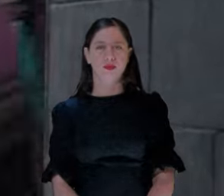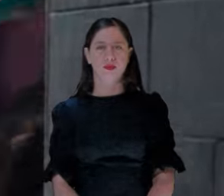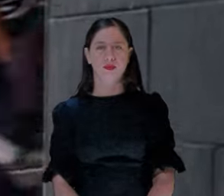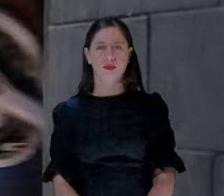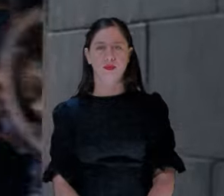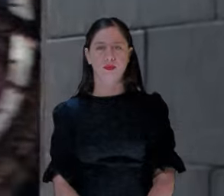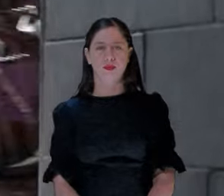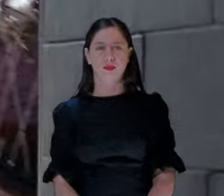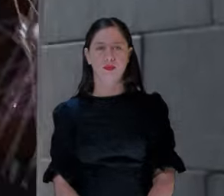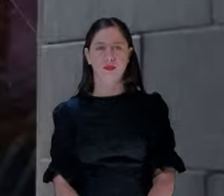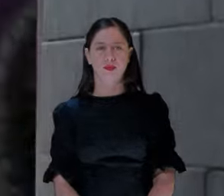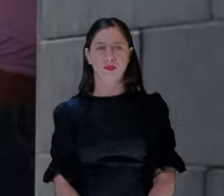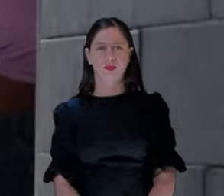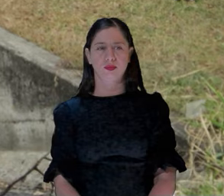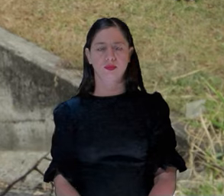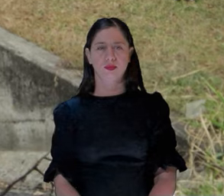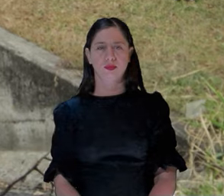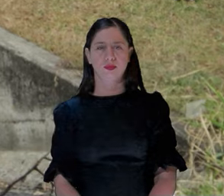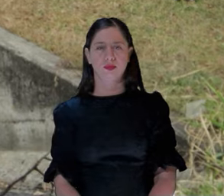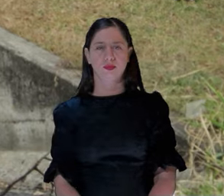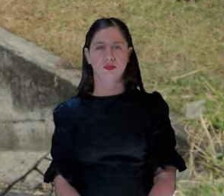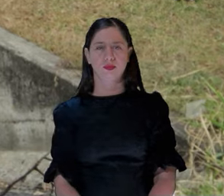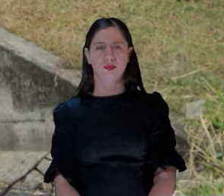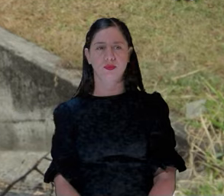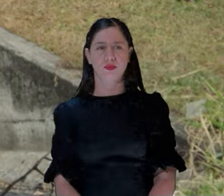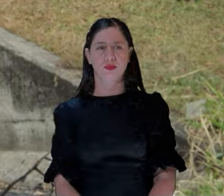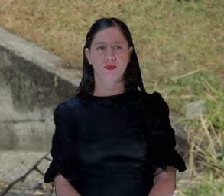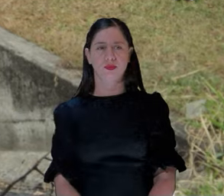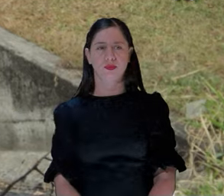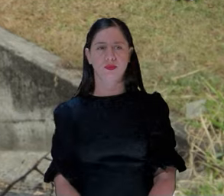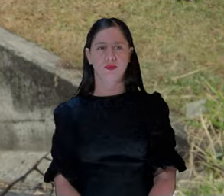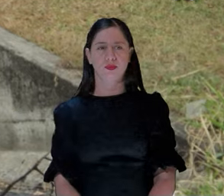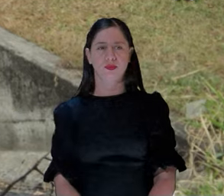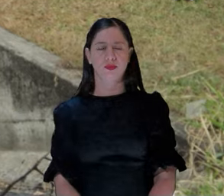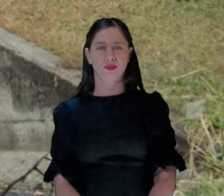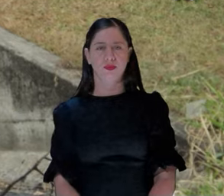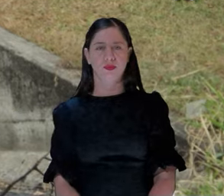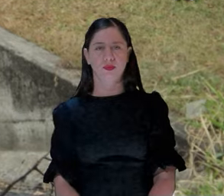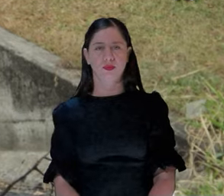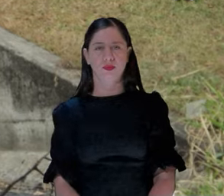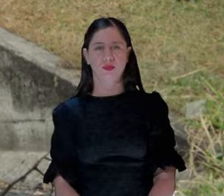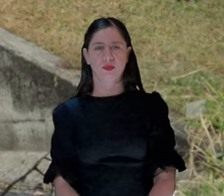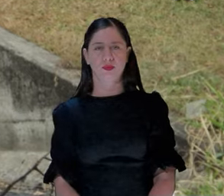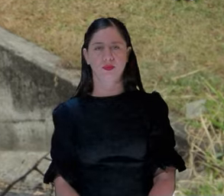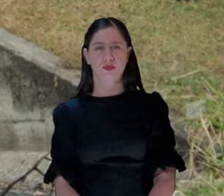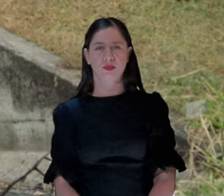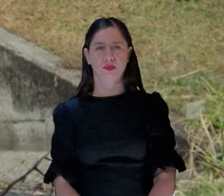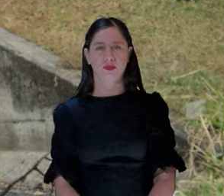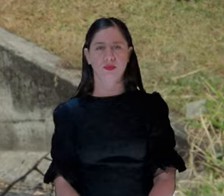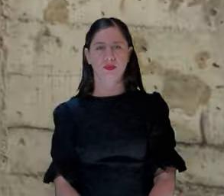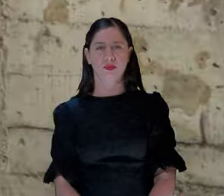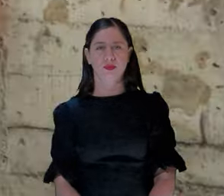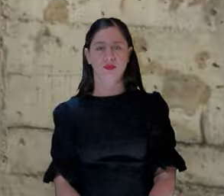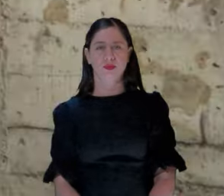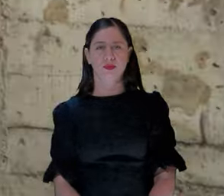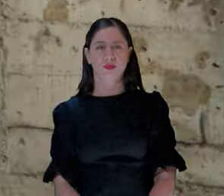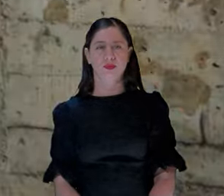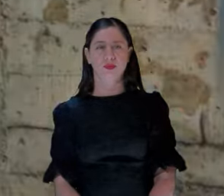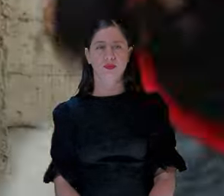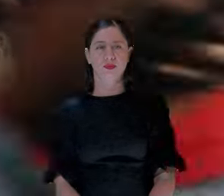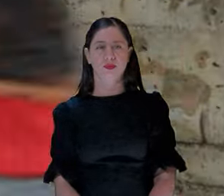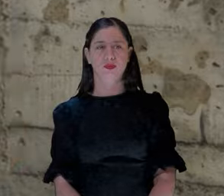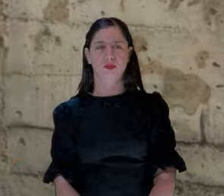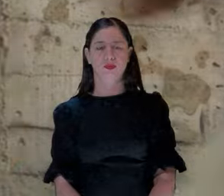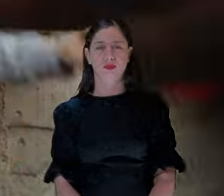muy caliente. Oígame, señora, oígame, señor. Que no conozca, le hago la invitación. No somos ricos, pero se vive